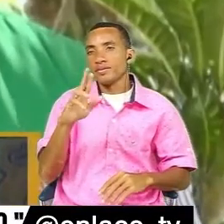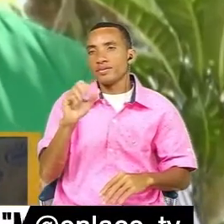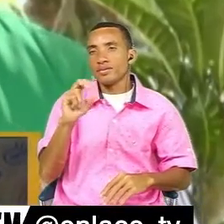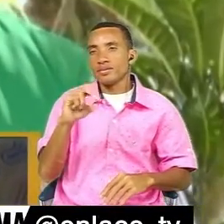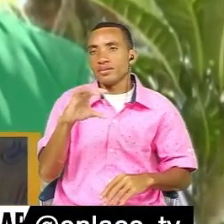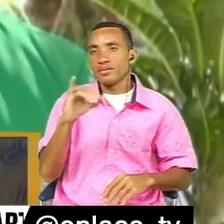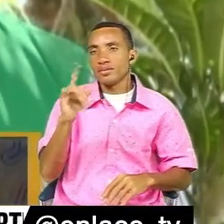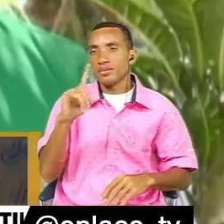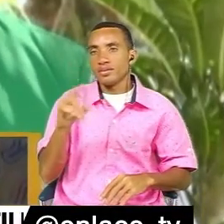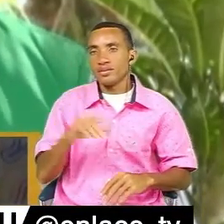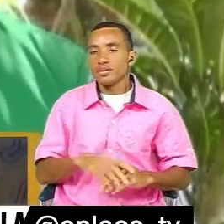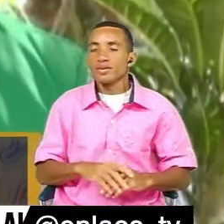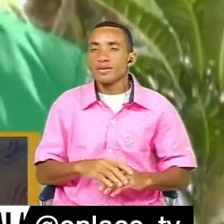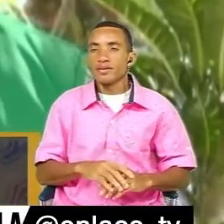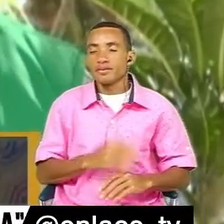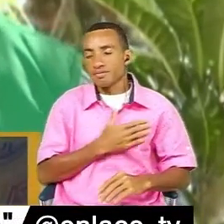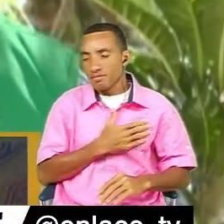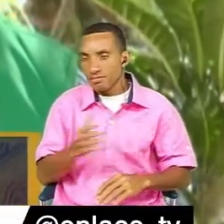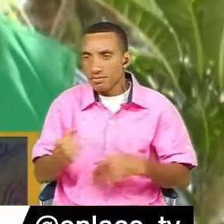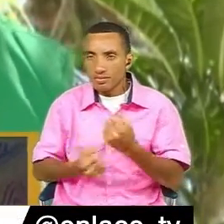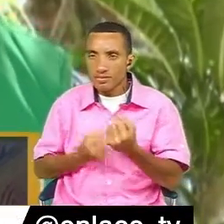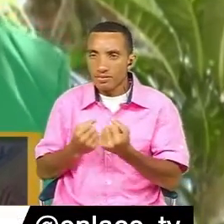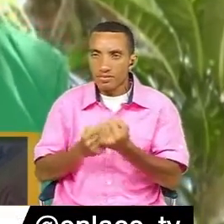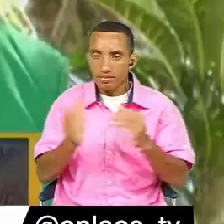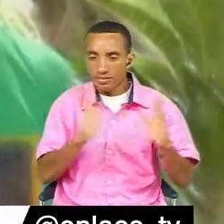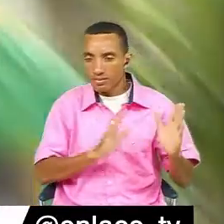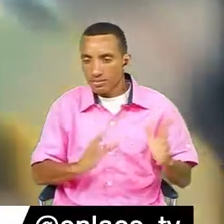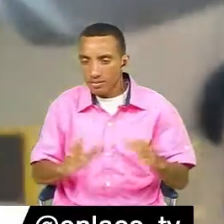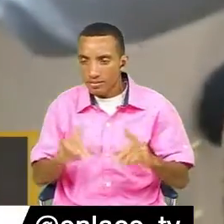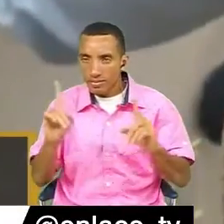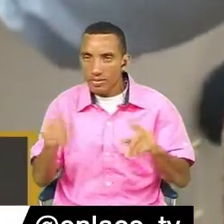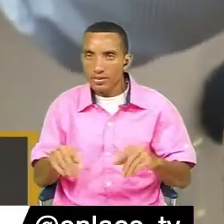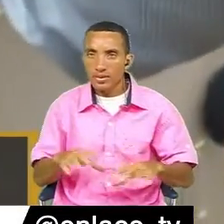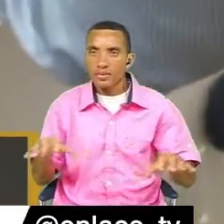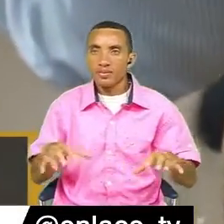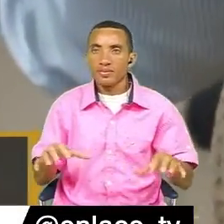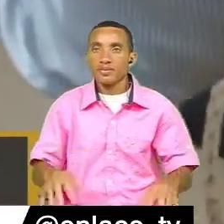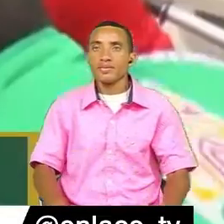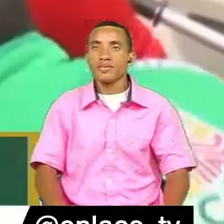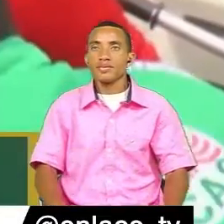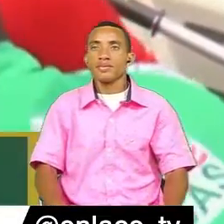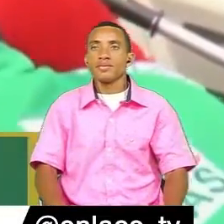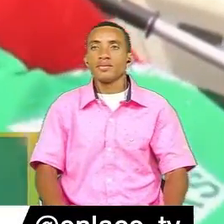San Silvestre, que nos prestó pues el apoyo y la logística para llevar a cabo la actividad.